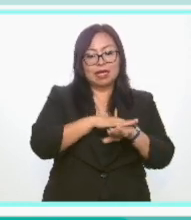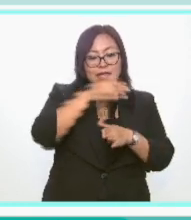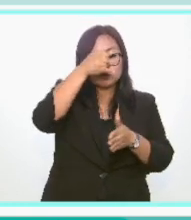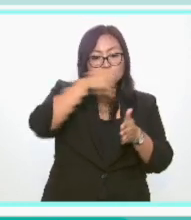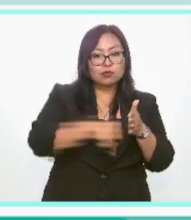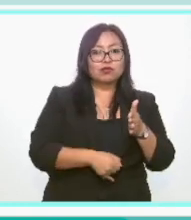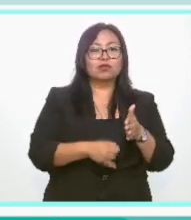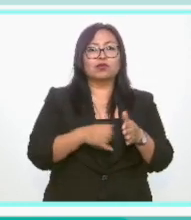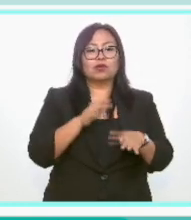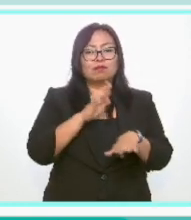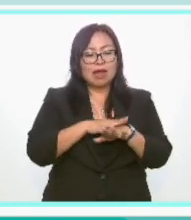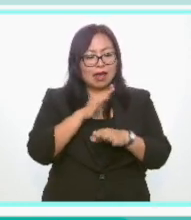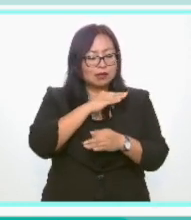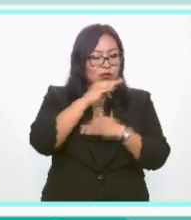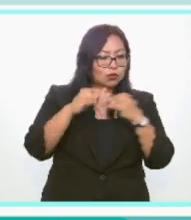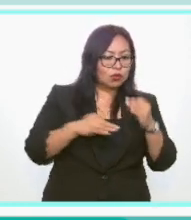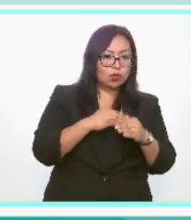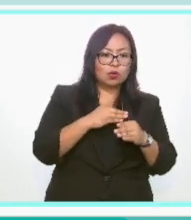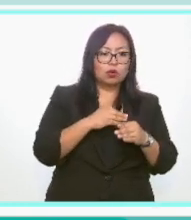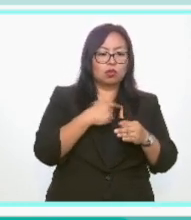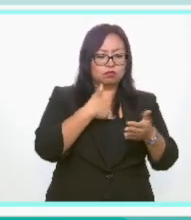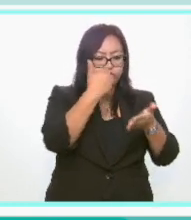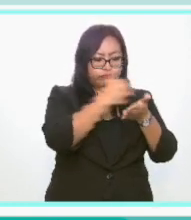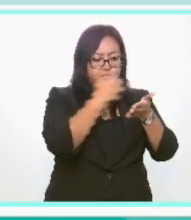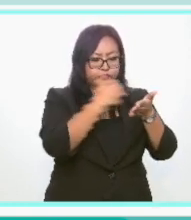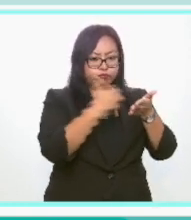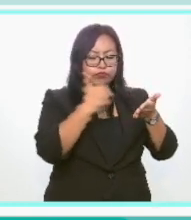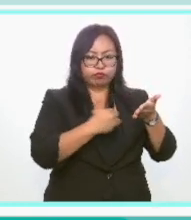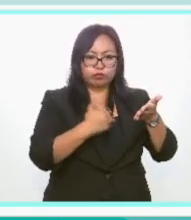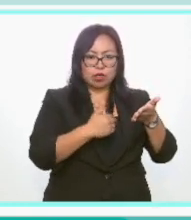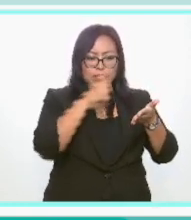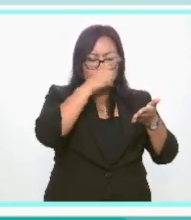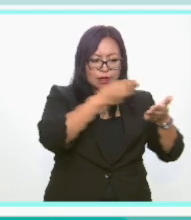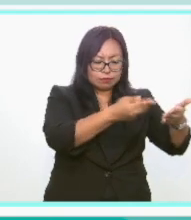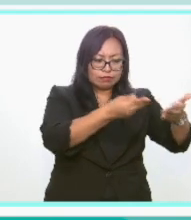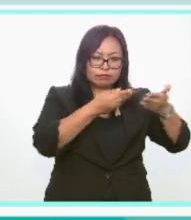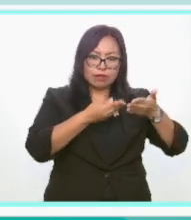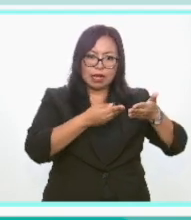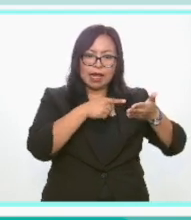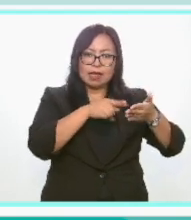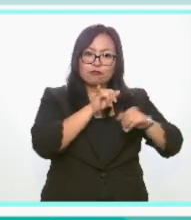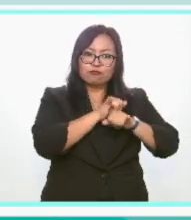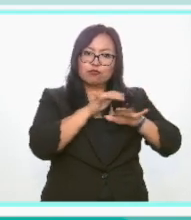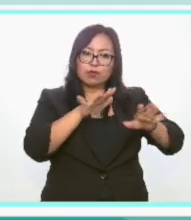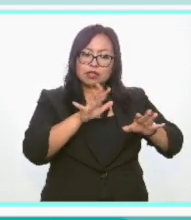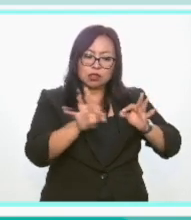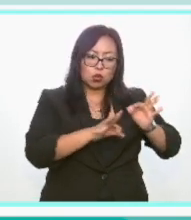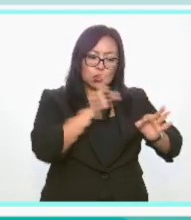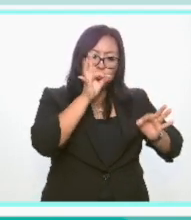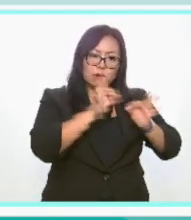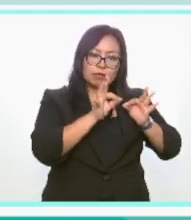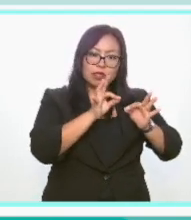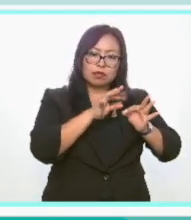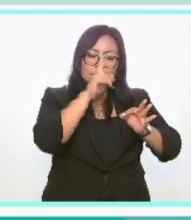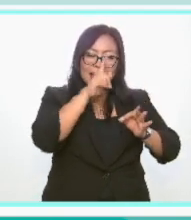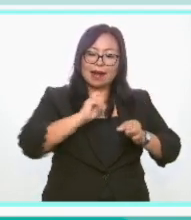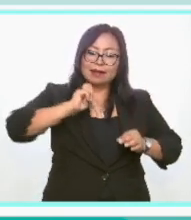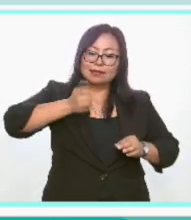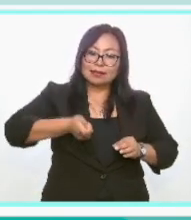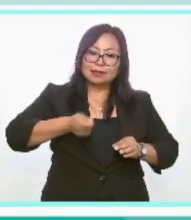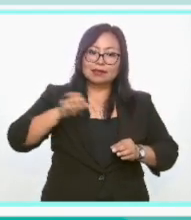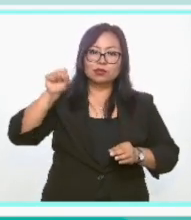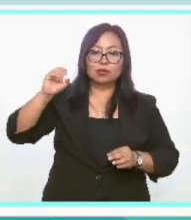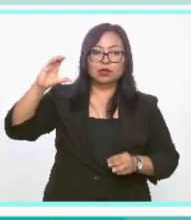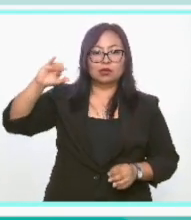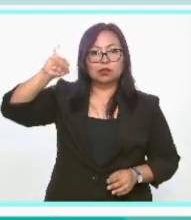con criterio amplio que esté documentado a efecto de Localizar el informe de cumplimiento de la sentencia dictada por la suprema